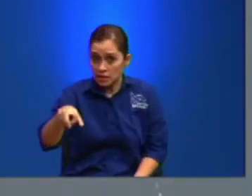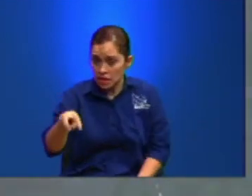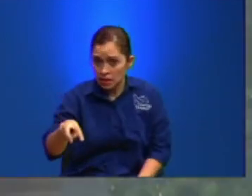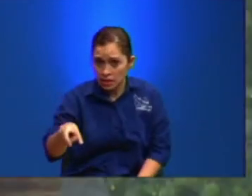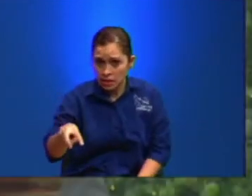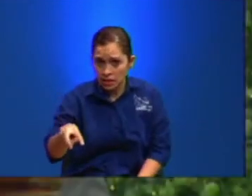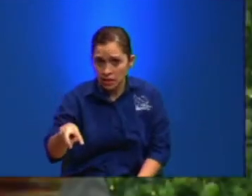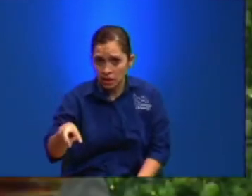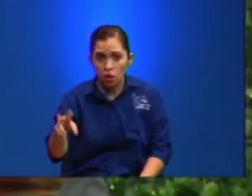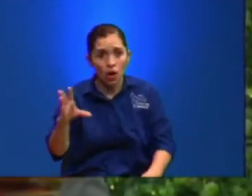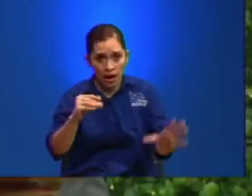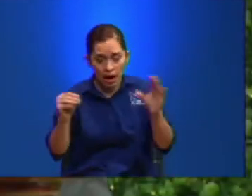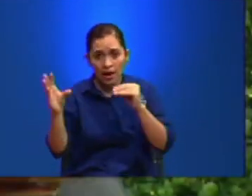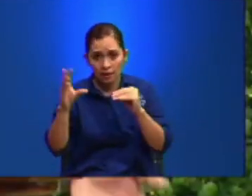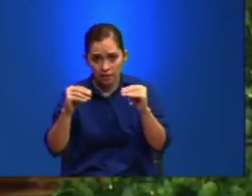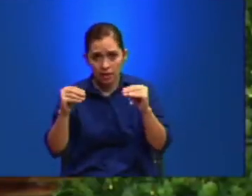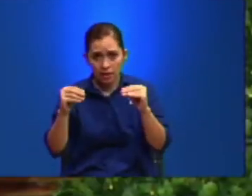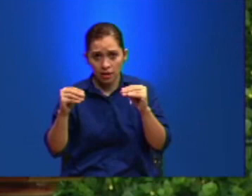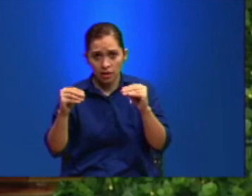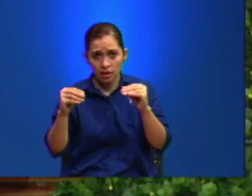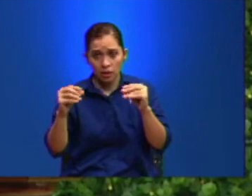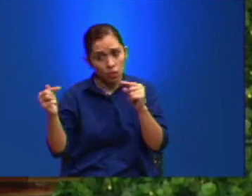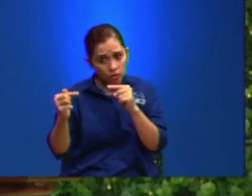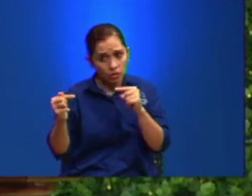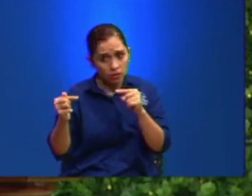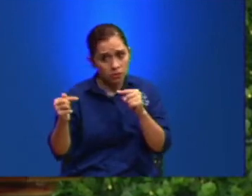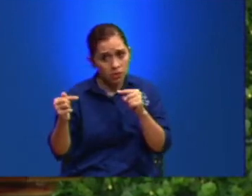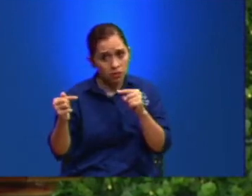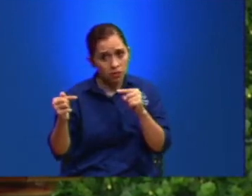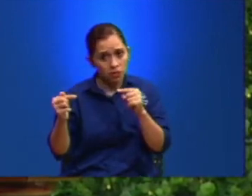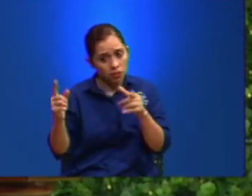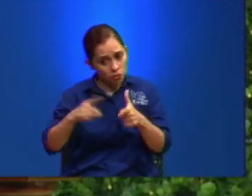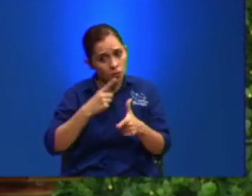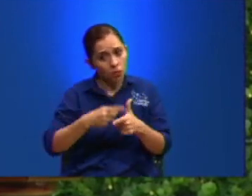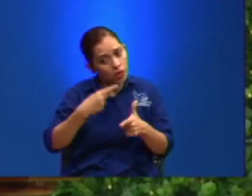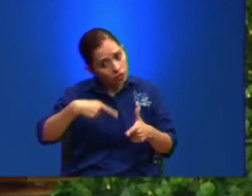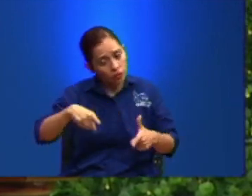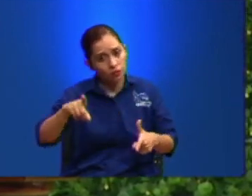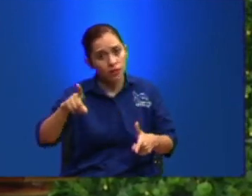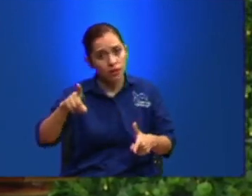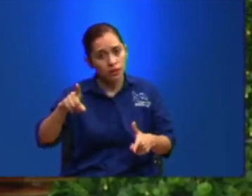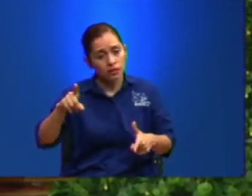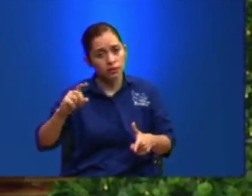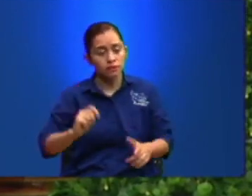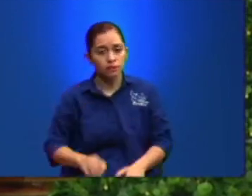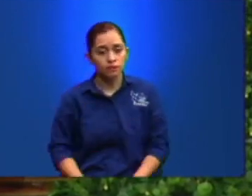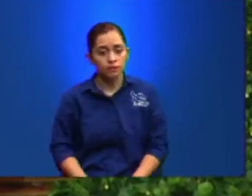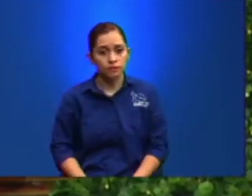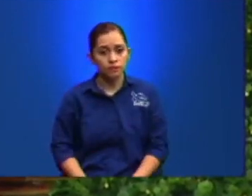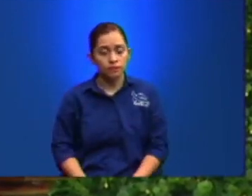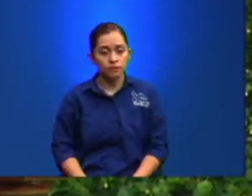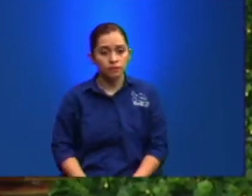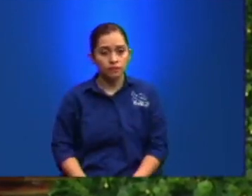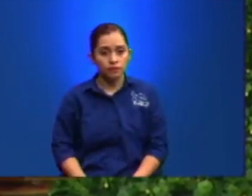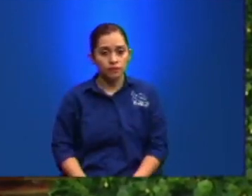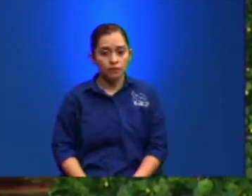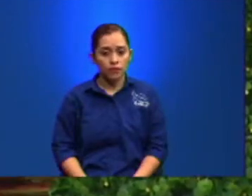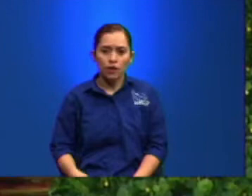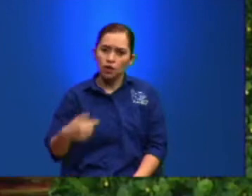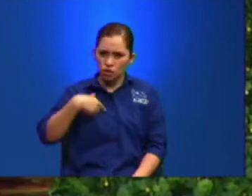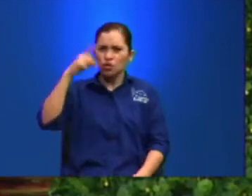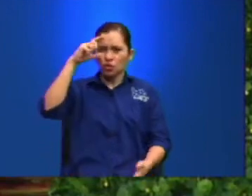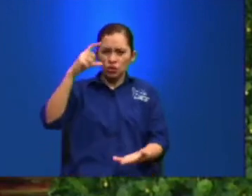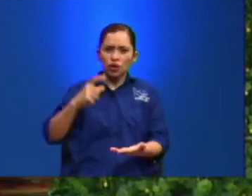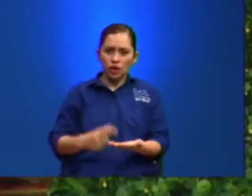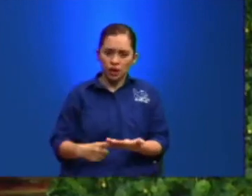vas de camino yo creo que uno podría muy bien platicar con una persona con la que tiene un conflicto de esta